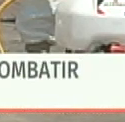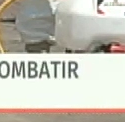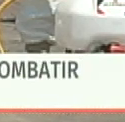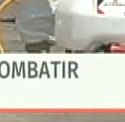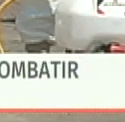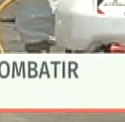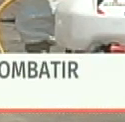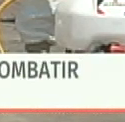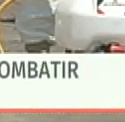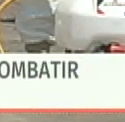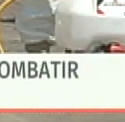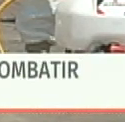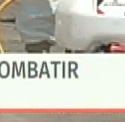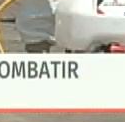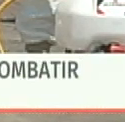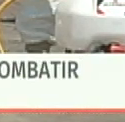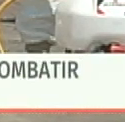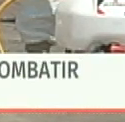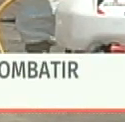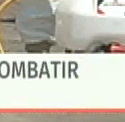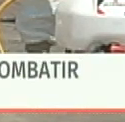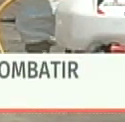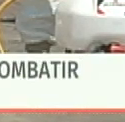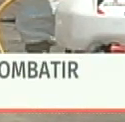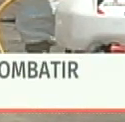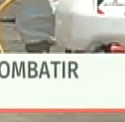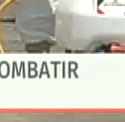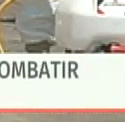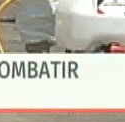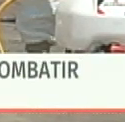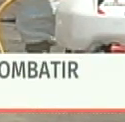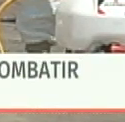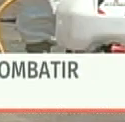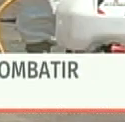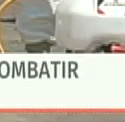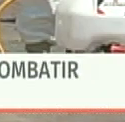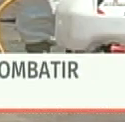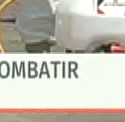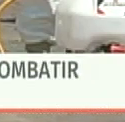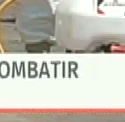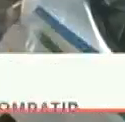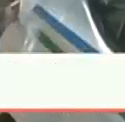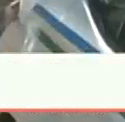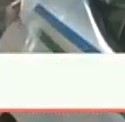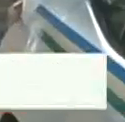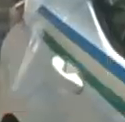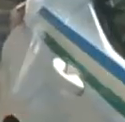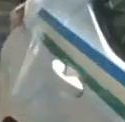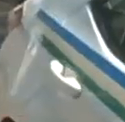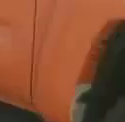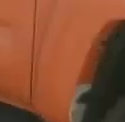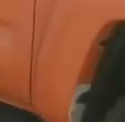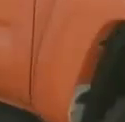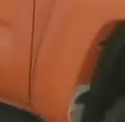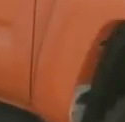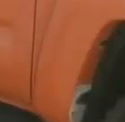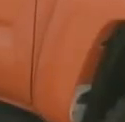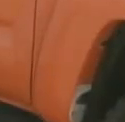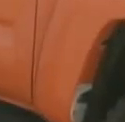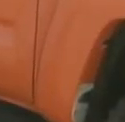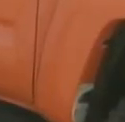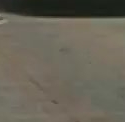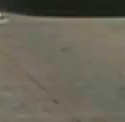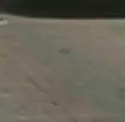heroínas de naranja, de azul, de blanco, de verde, que están comprometidos con coraje, con valentía y con el